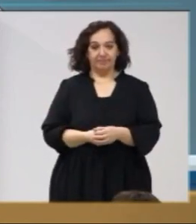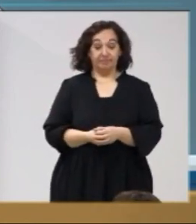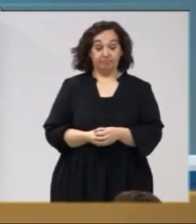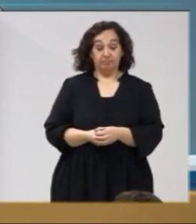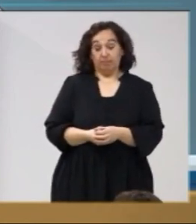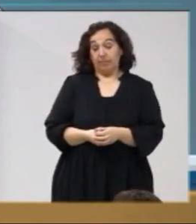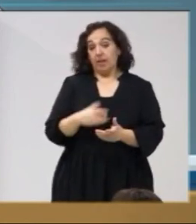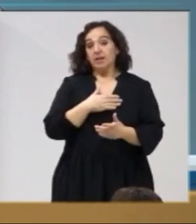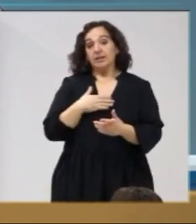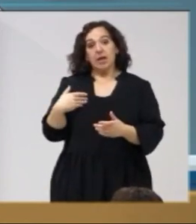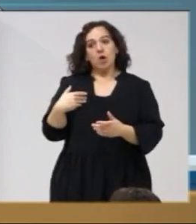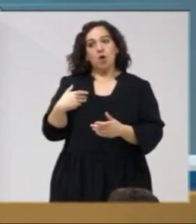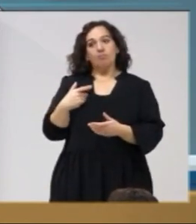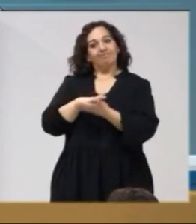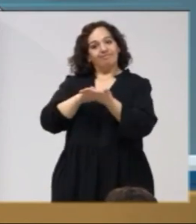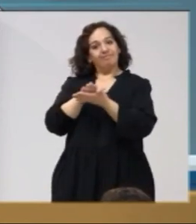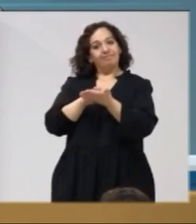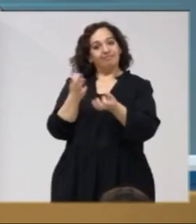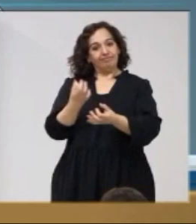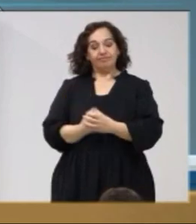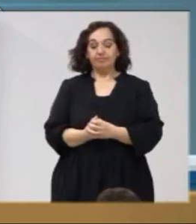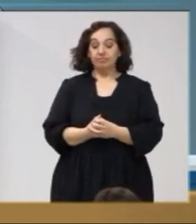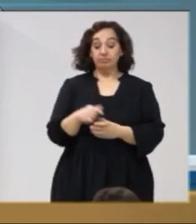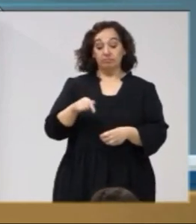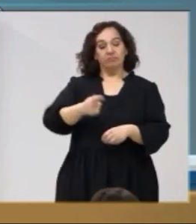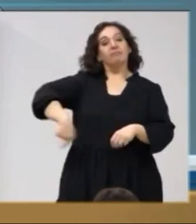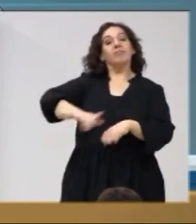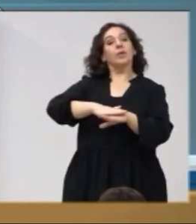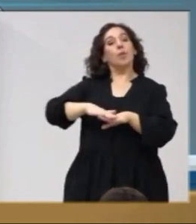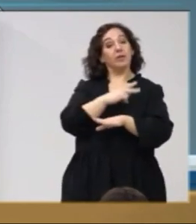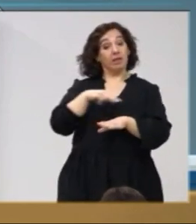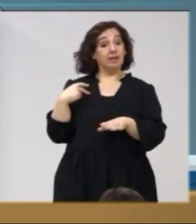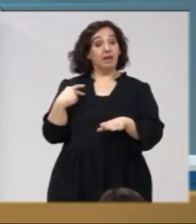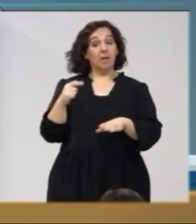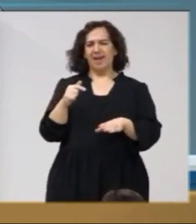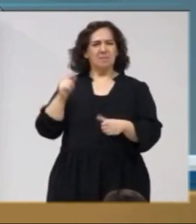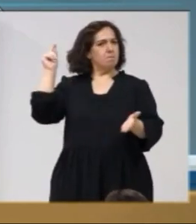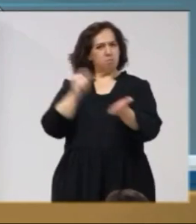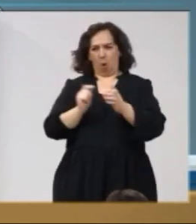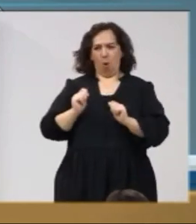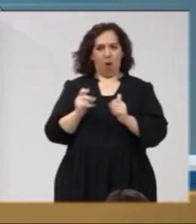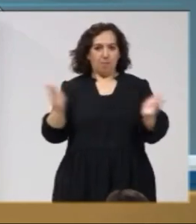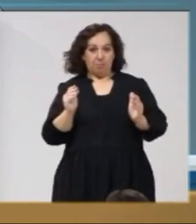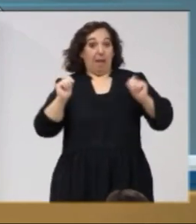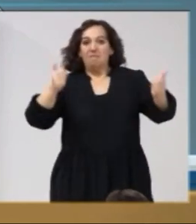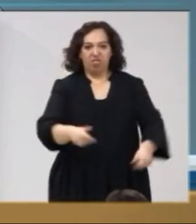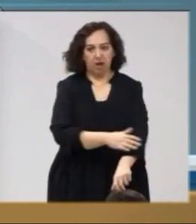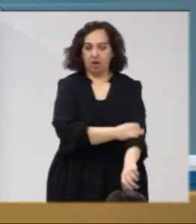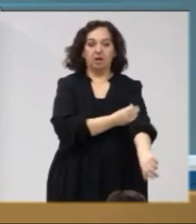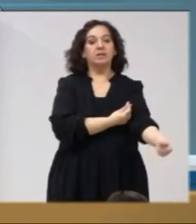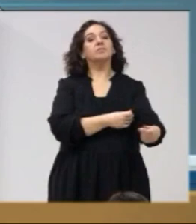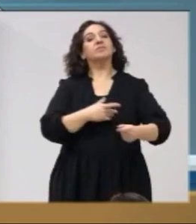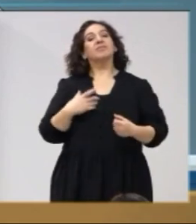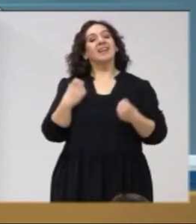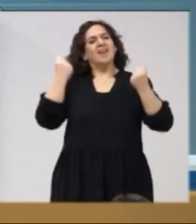Sí quiero señalar que el Gobierno de Cantabria va a empezar inmediatamente a